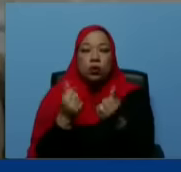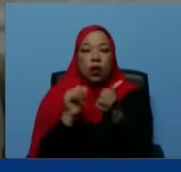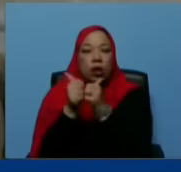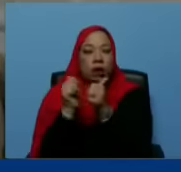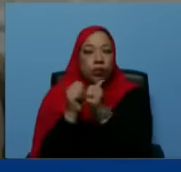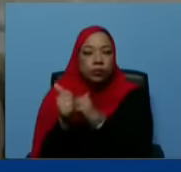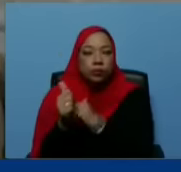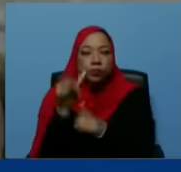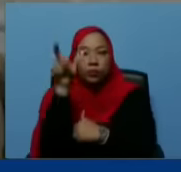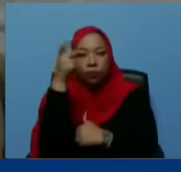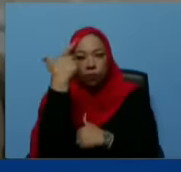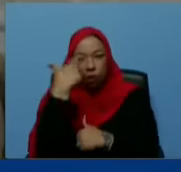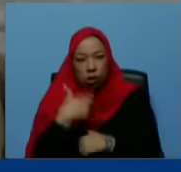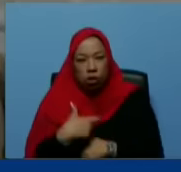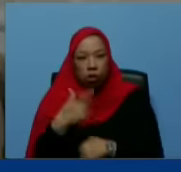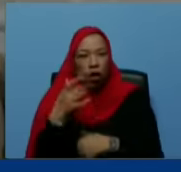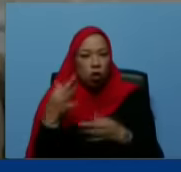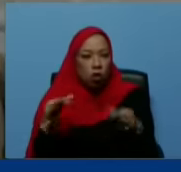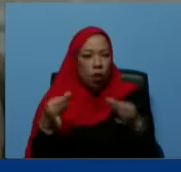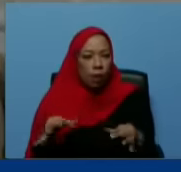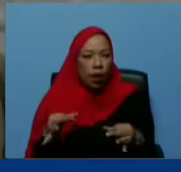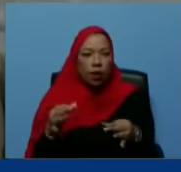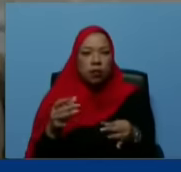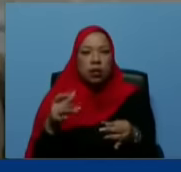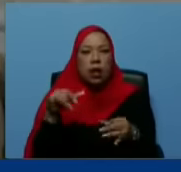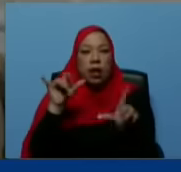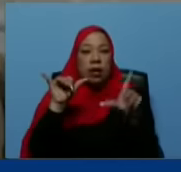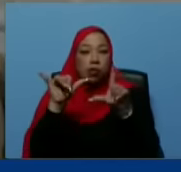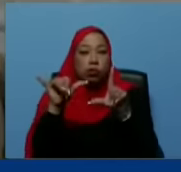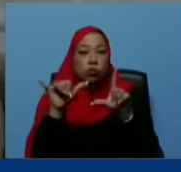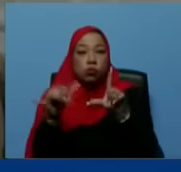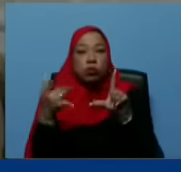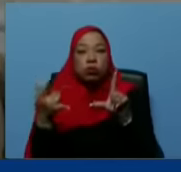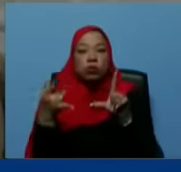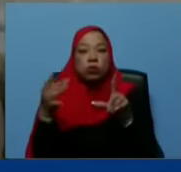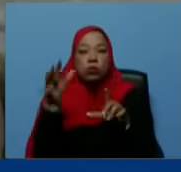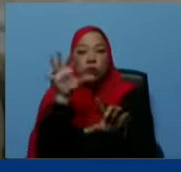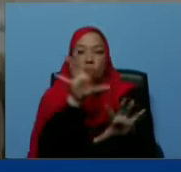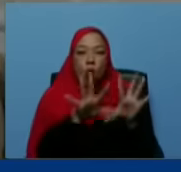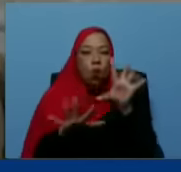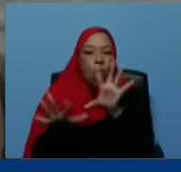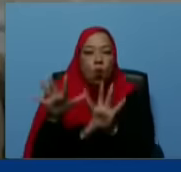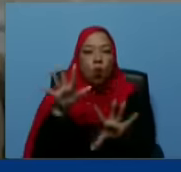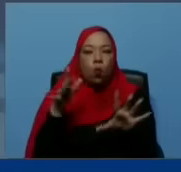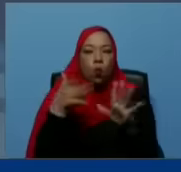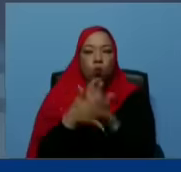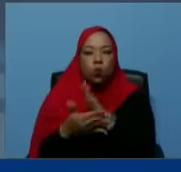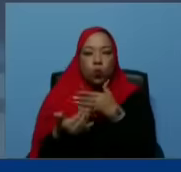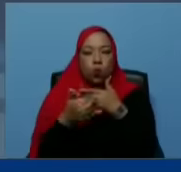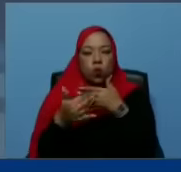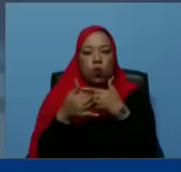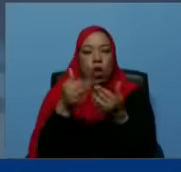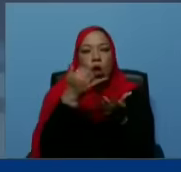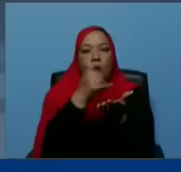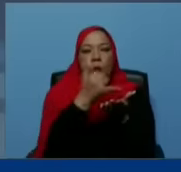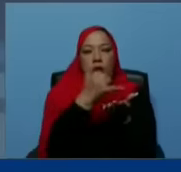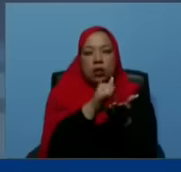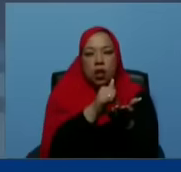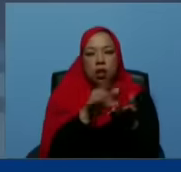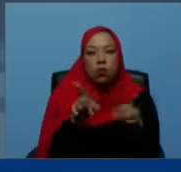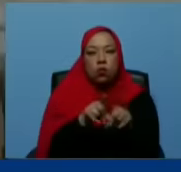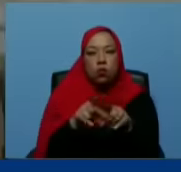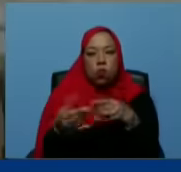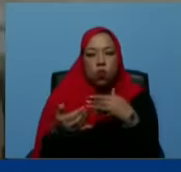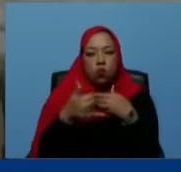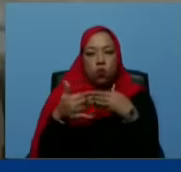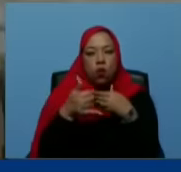deportistas, personalidades, influencers, con una combinación de amenaza por WhatsApp y de